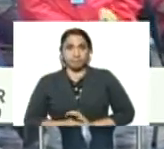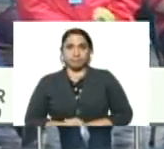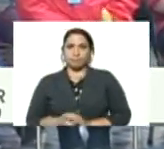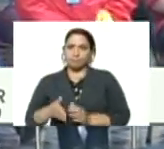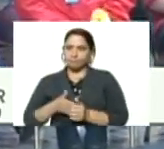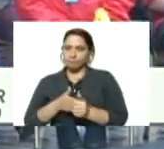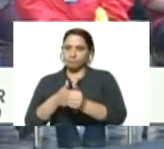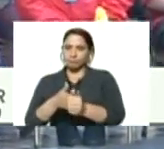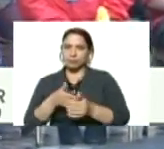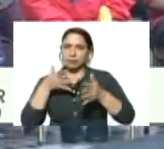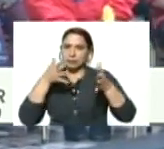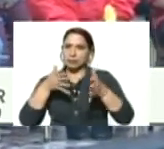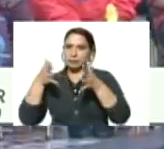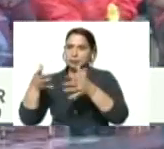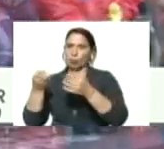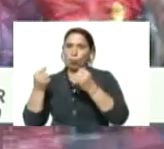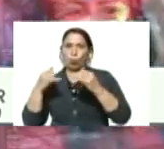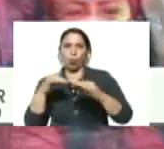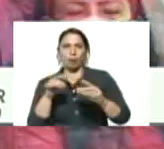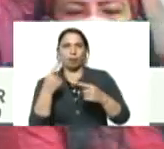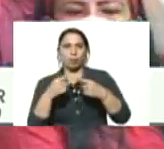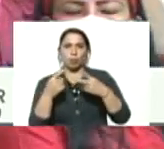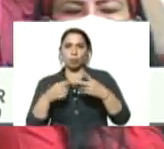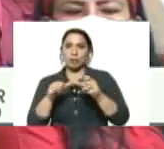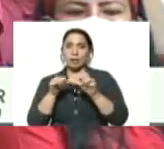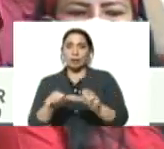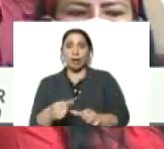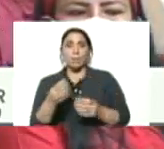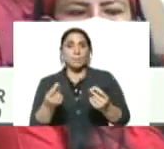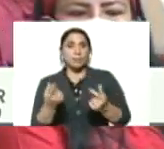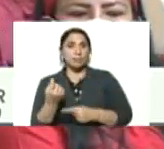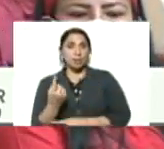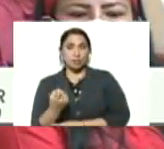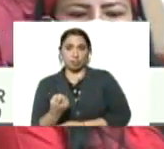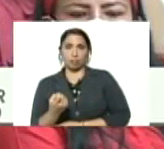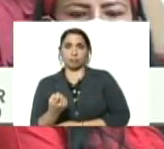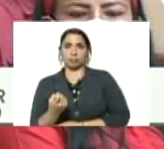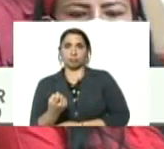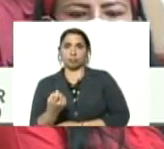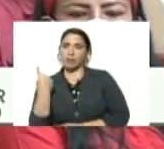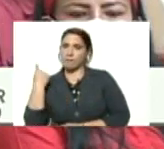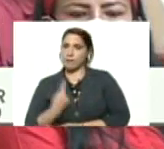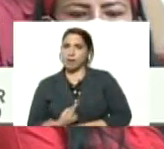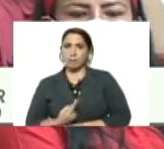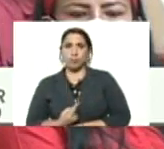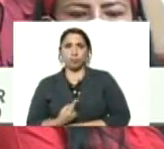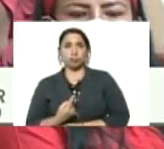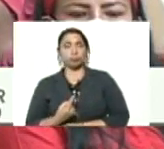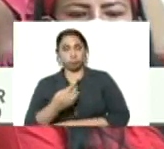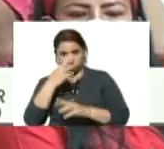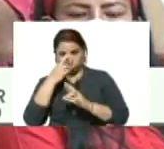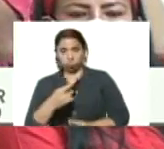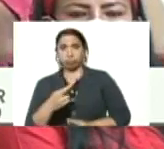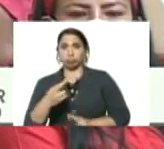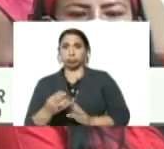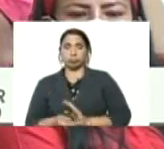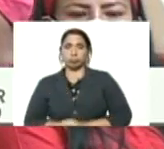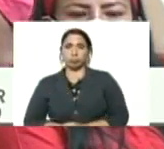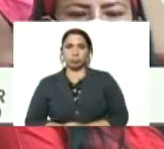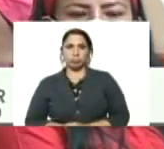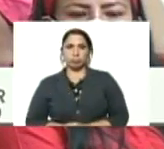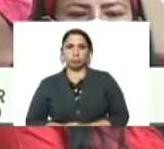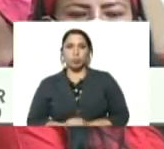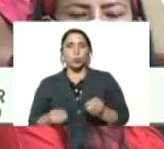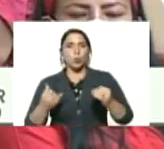sus instrucciones. ¿Cuántas cosas quedaron pendientes que debemos cumplir? ¿Cuántas cosas